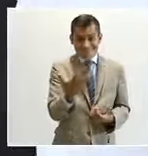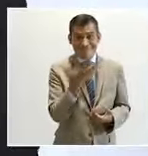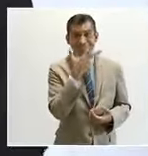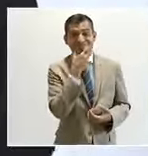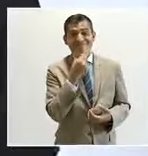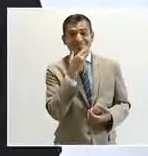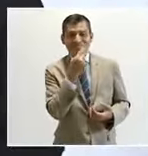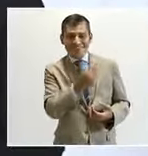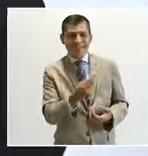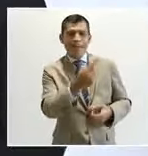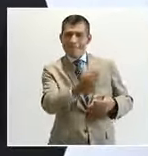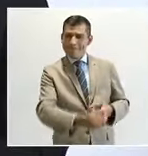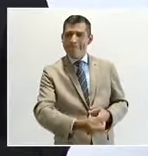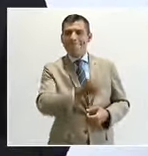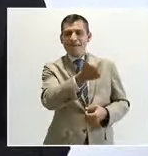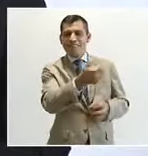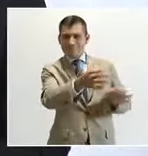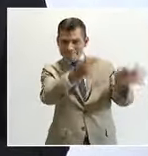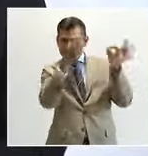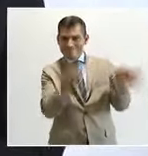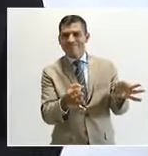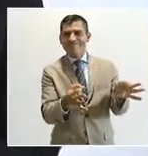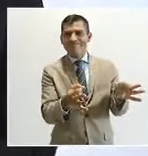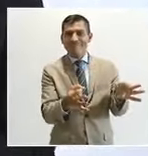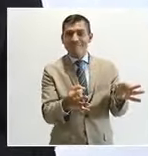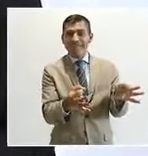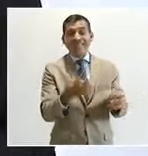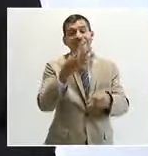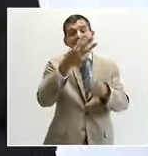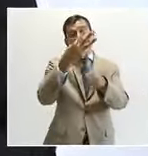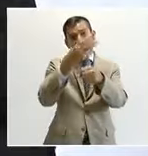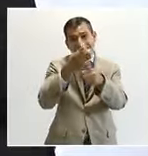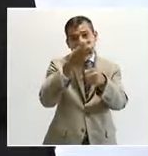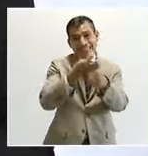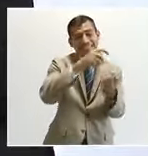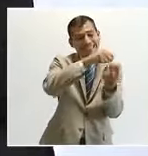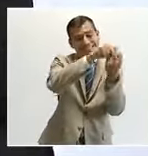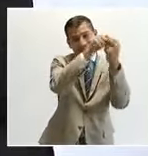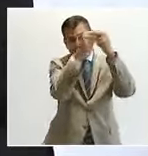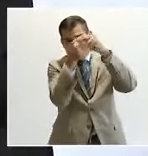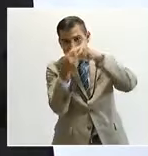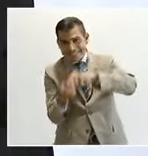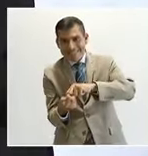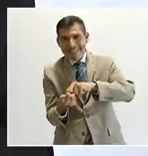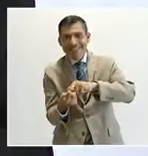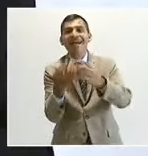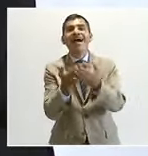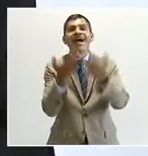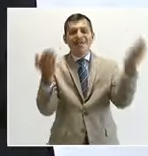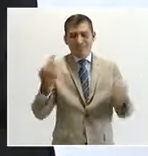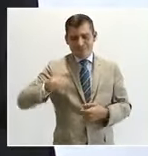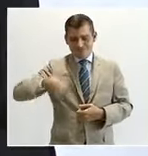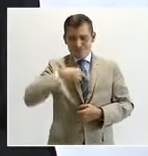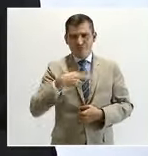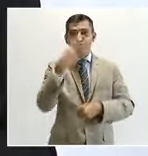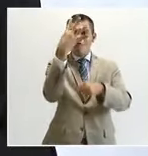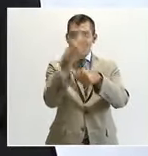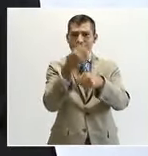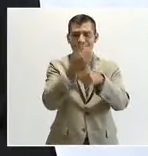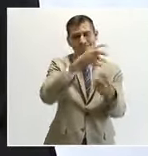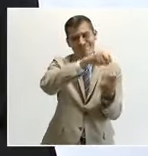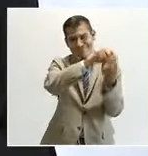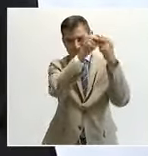entonces tres transformaciones y nosotros estamos llevando a cabo la cuarta transformación de la vida pública